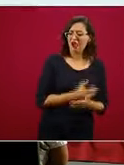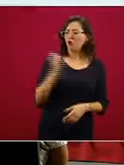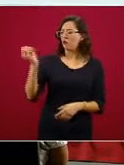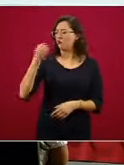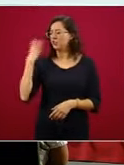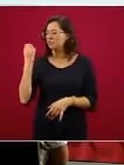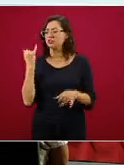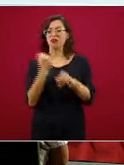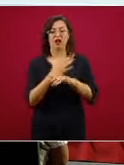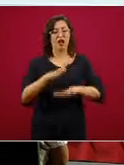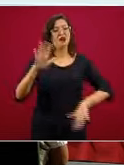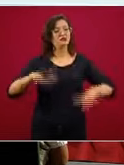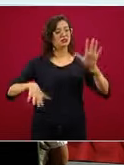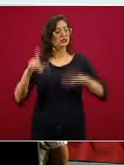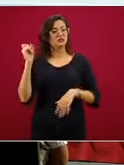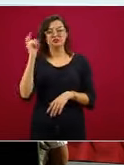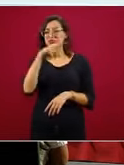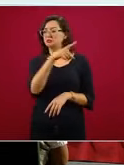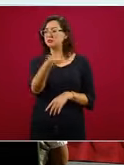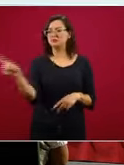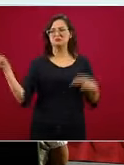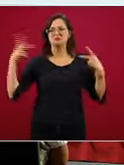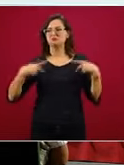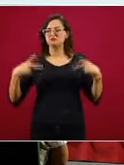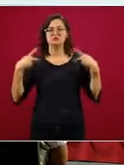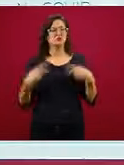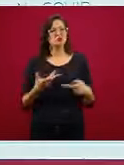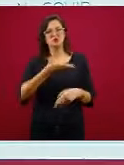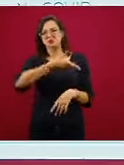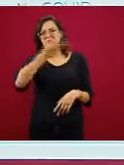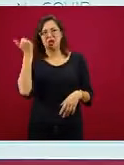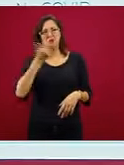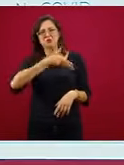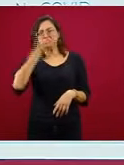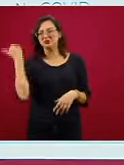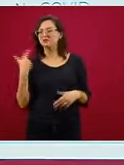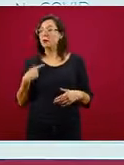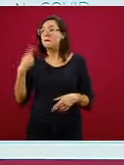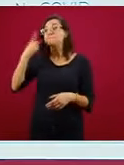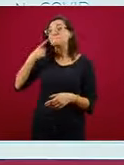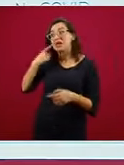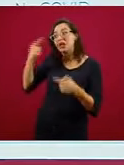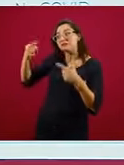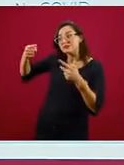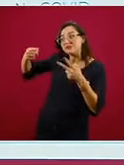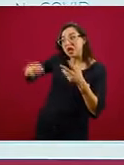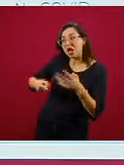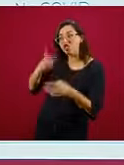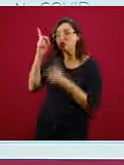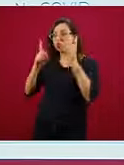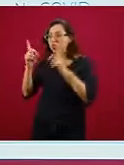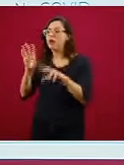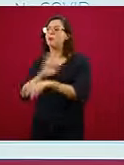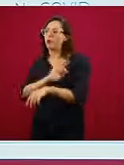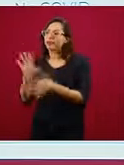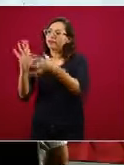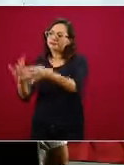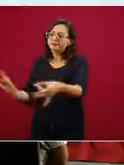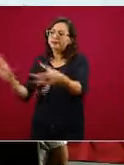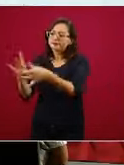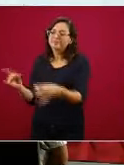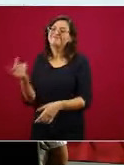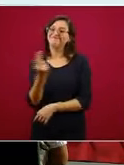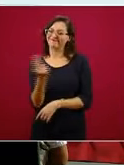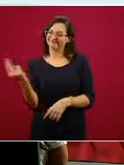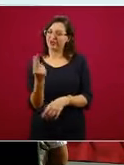comunicación, es difícil y tenemos que llegar con las personas, tenemos que decirle a la persona, esta es la ruta, si hay estas dudas, por aquí te puedes atender.